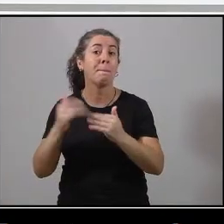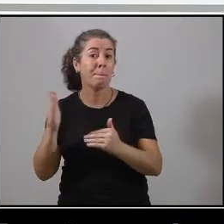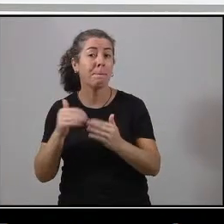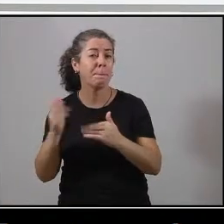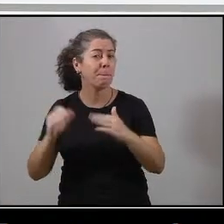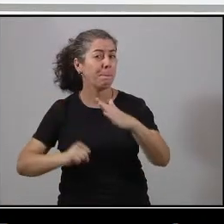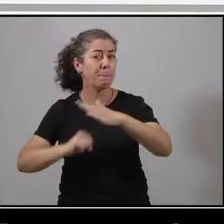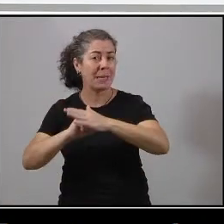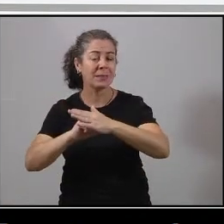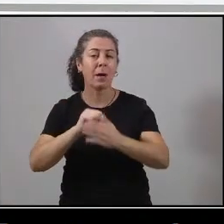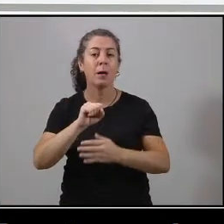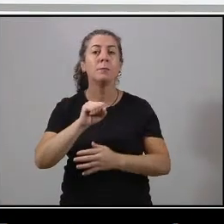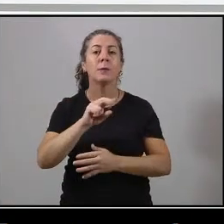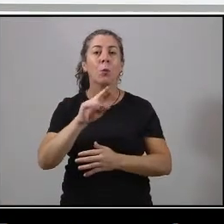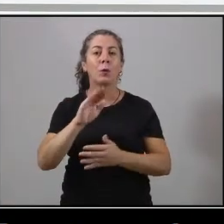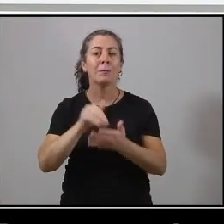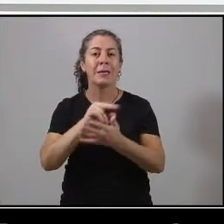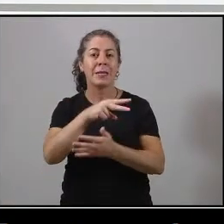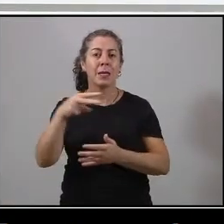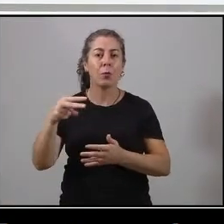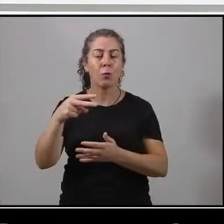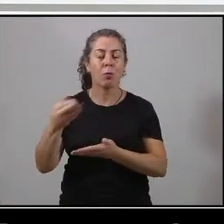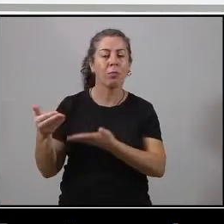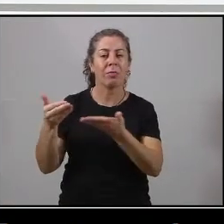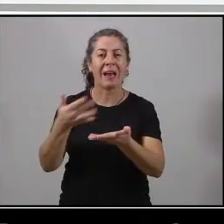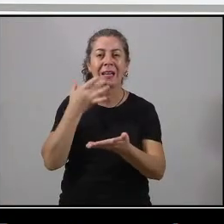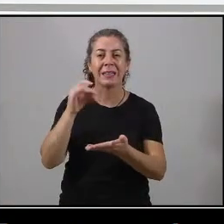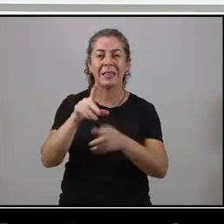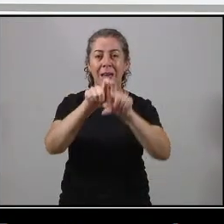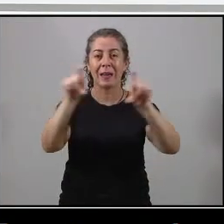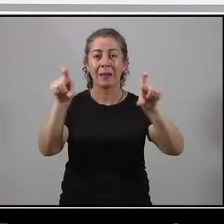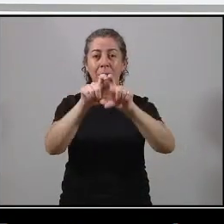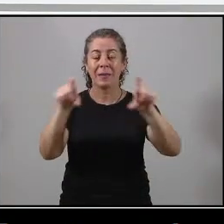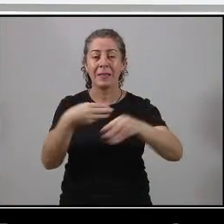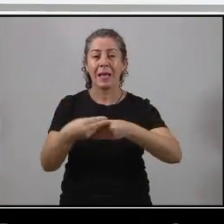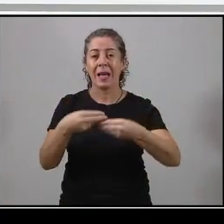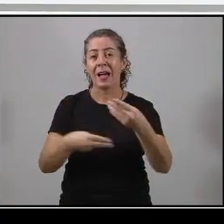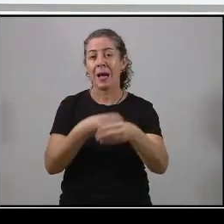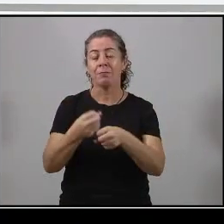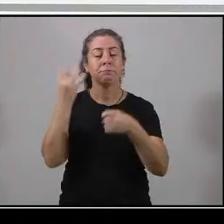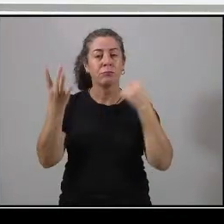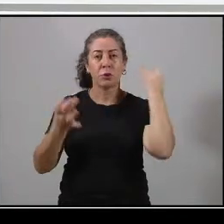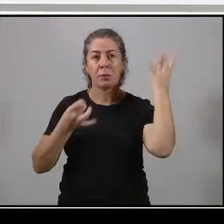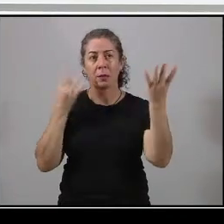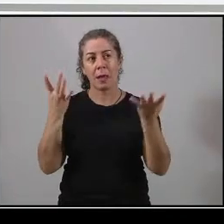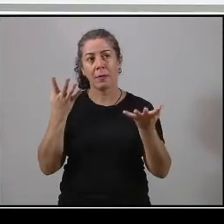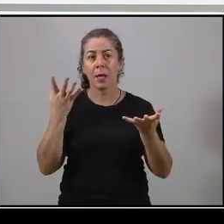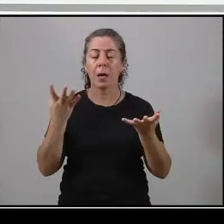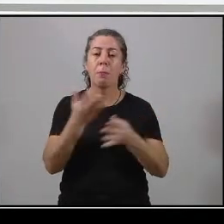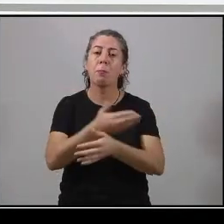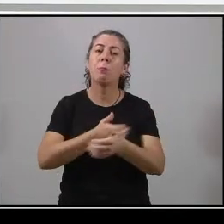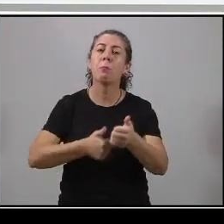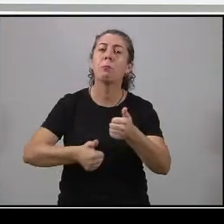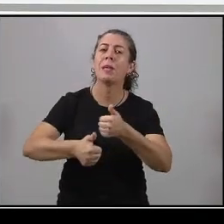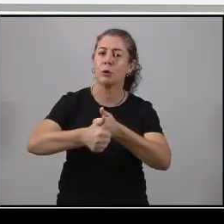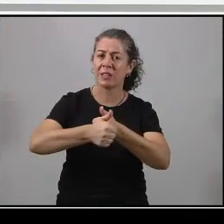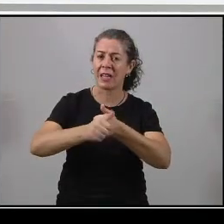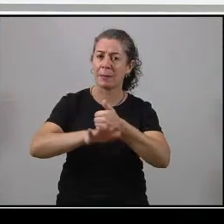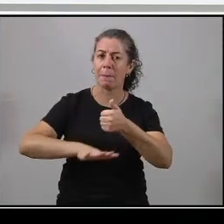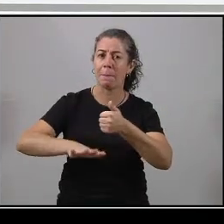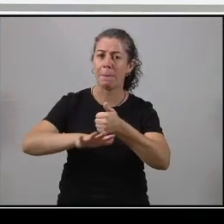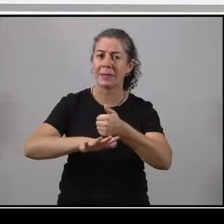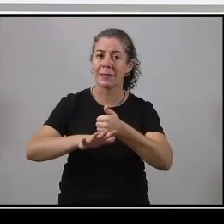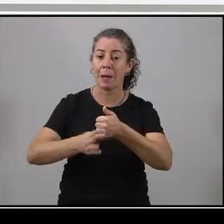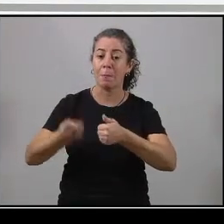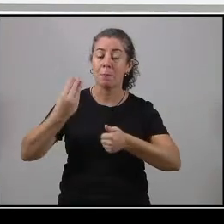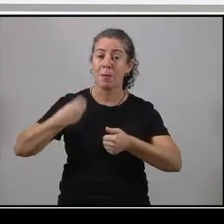24.300 y se va a conceder a las empresas que ejerzan actividades consideradas como prioritarias, que